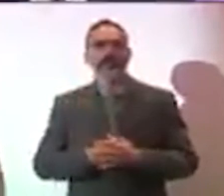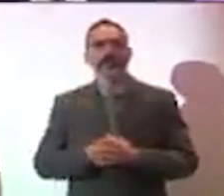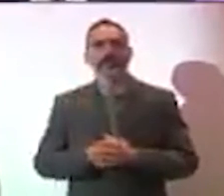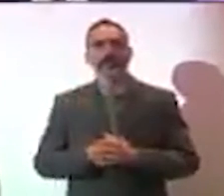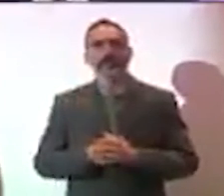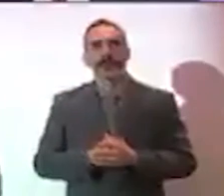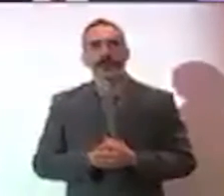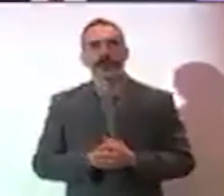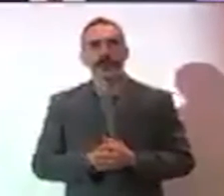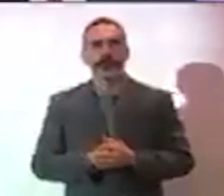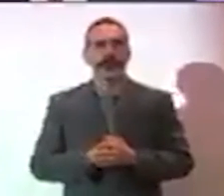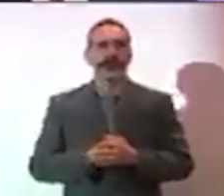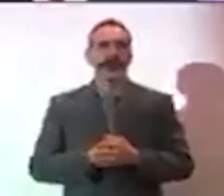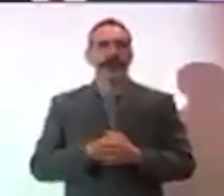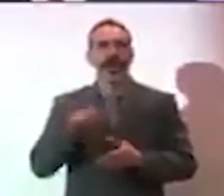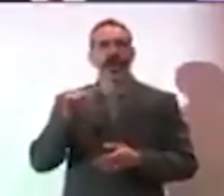siempre...